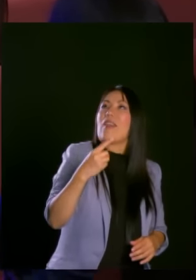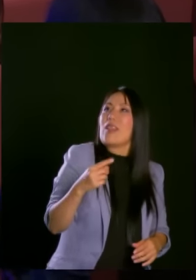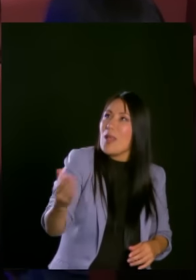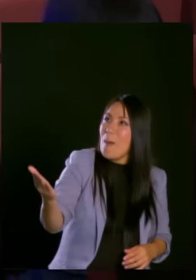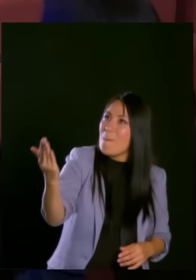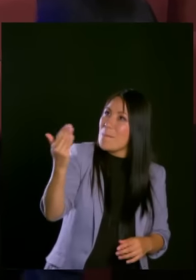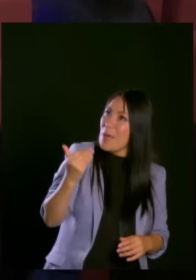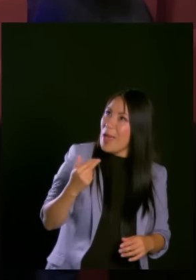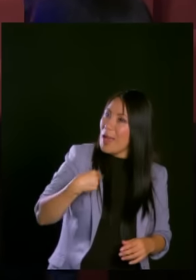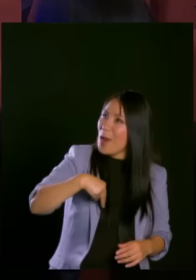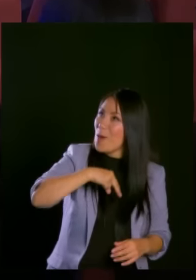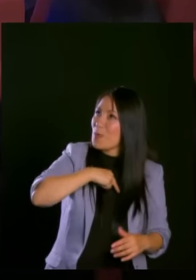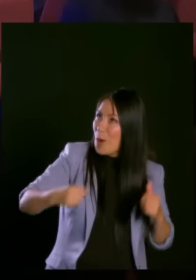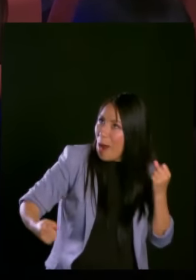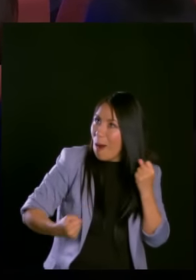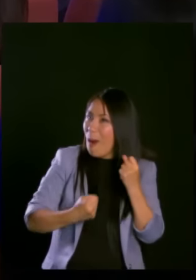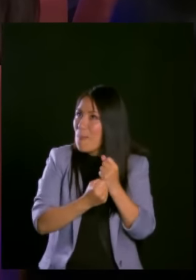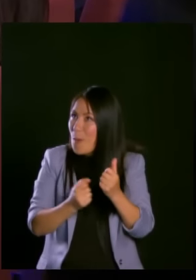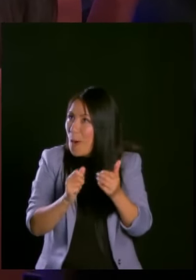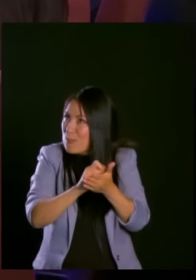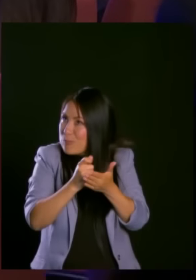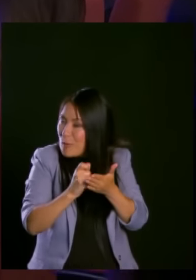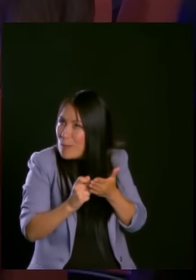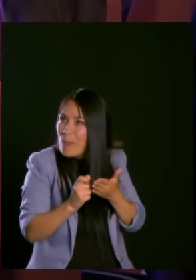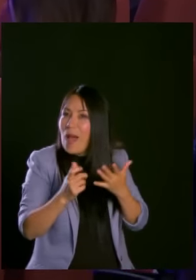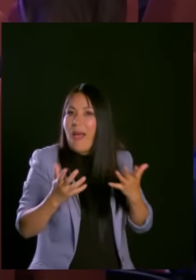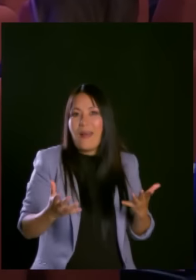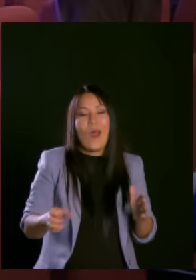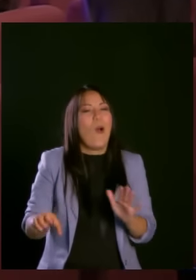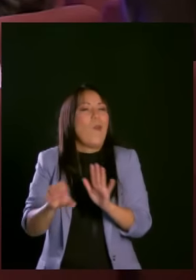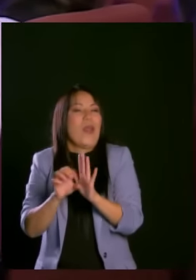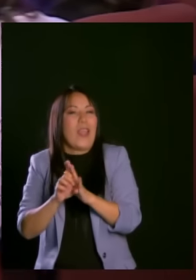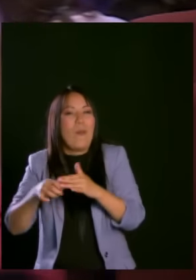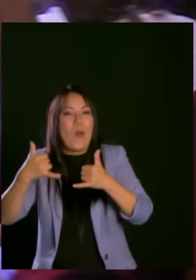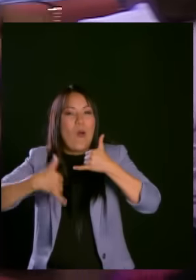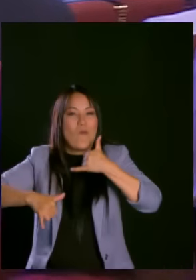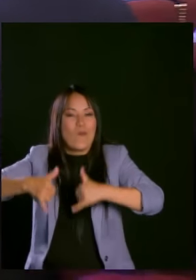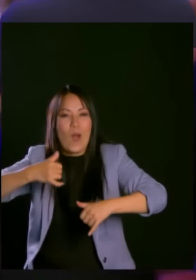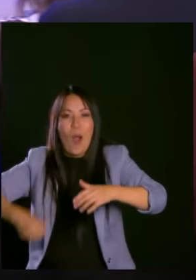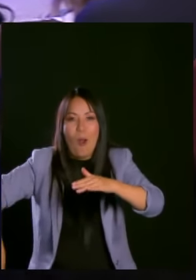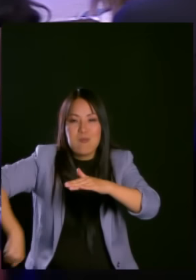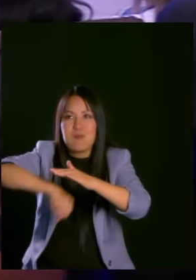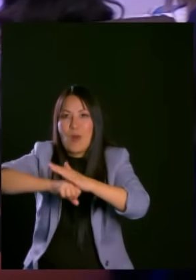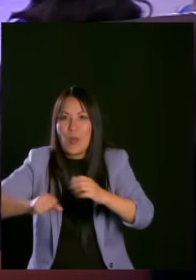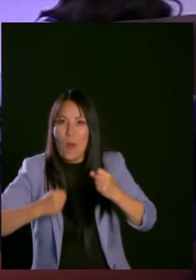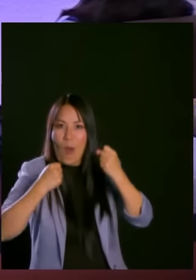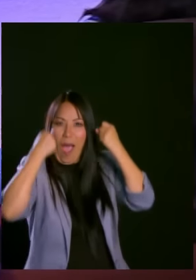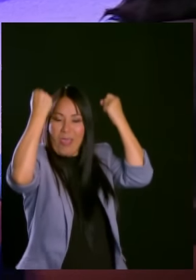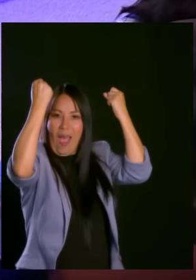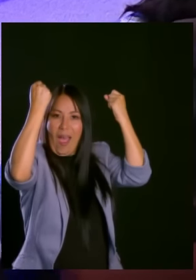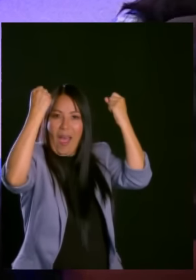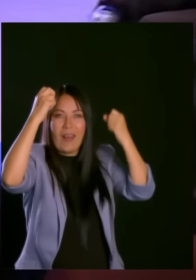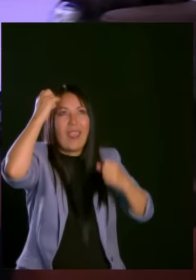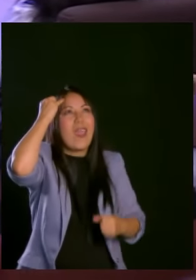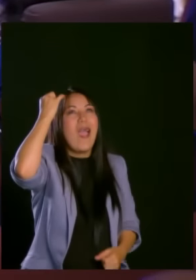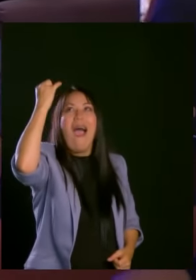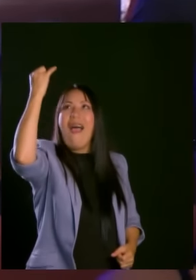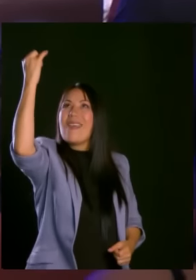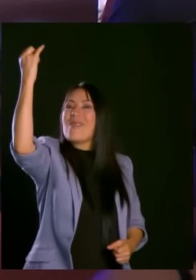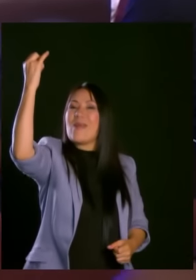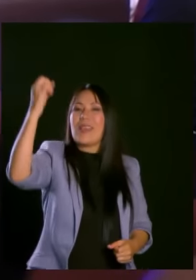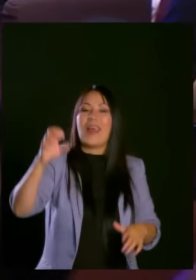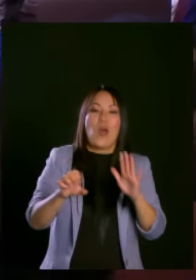le vamos a firmar ese contrato. Imaginar es que ganaste el campeonato. Imaginar es que estás predicando y las almas se convierten. No sé si me estoy explicando.